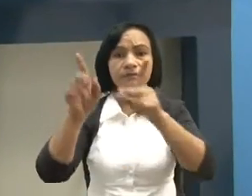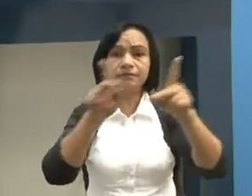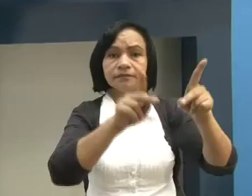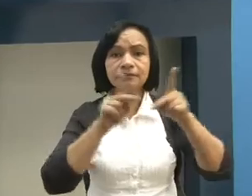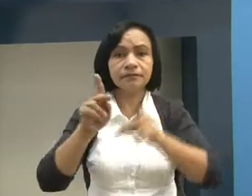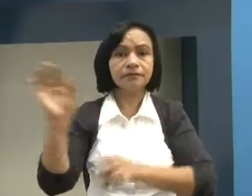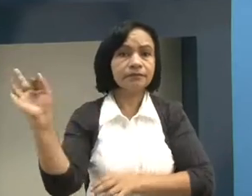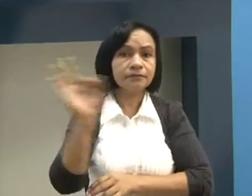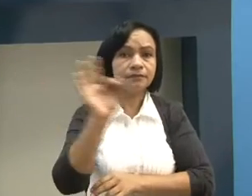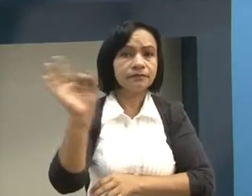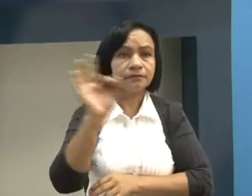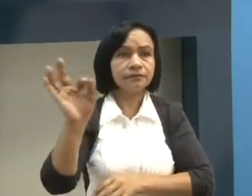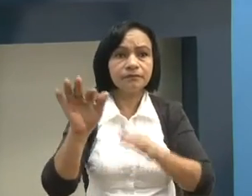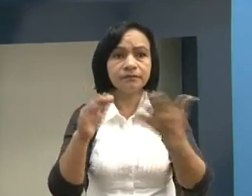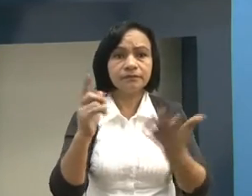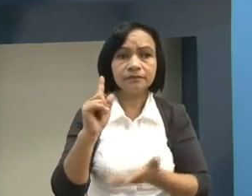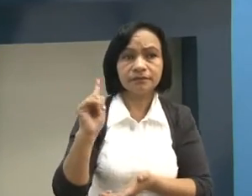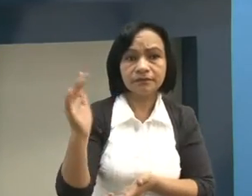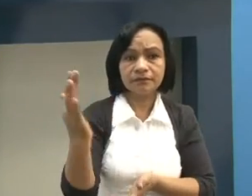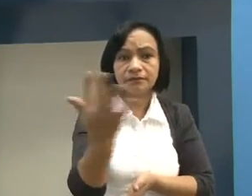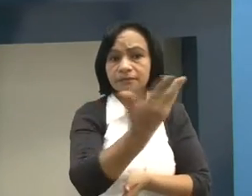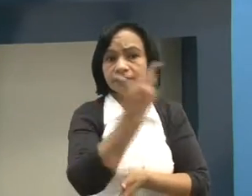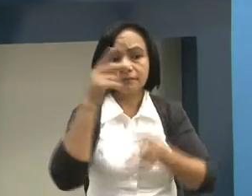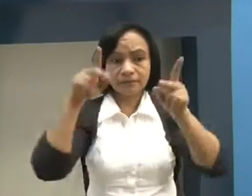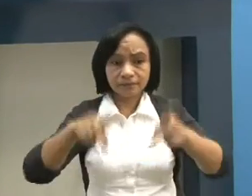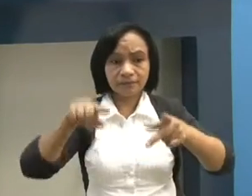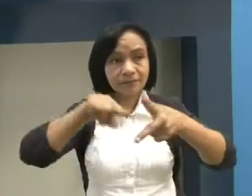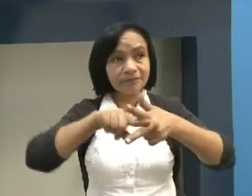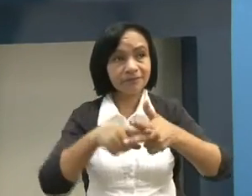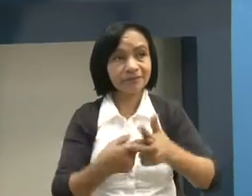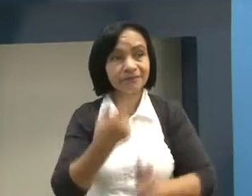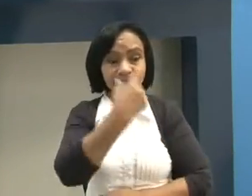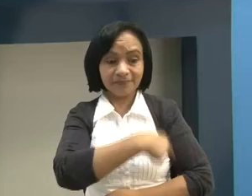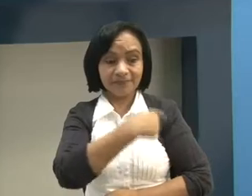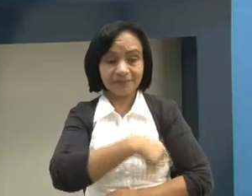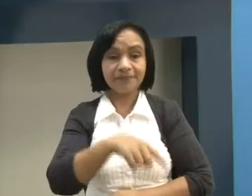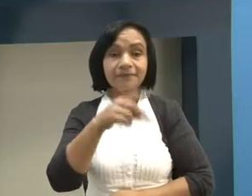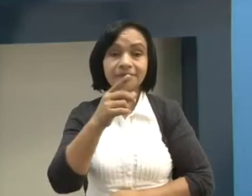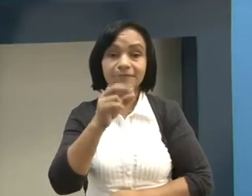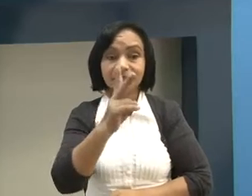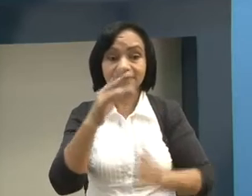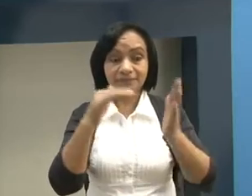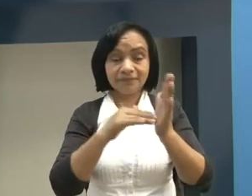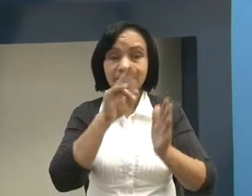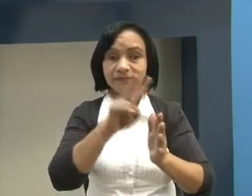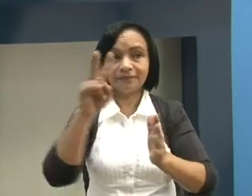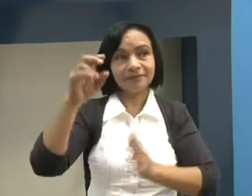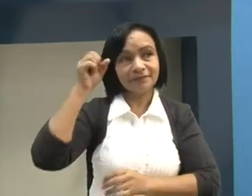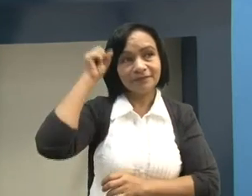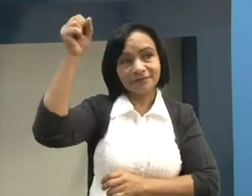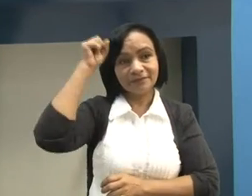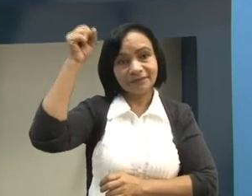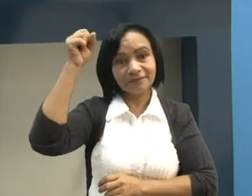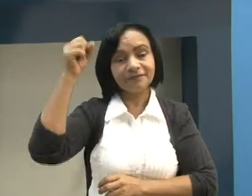de tal manera de que para nosotros hoy iniciar este año escolar 2022 es una victoria, es